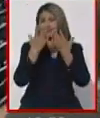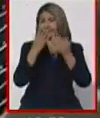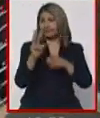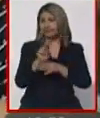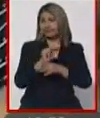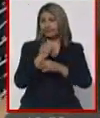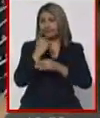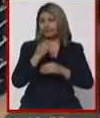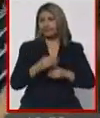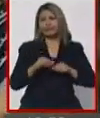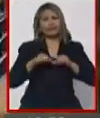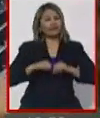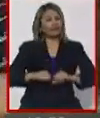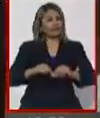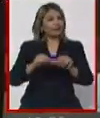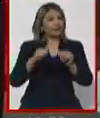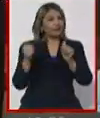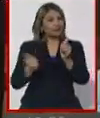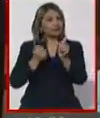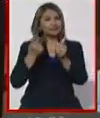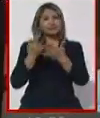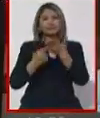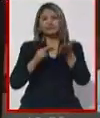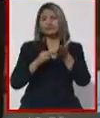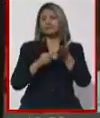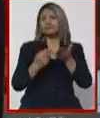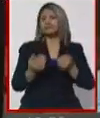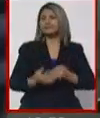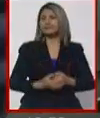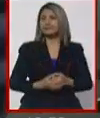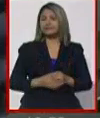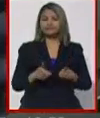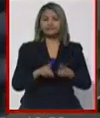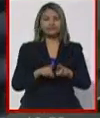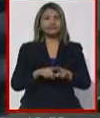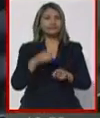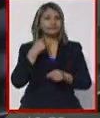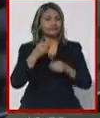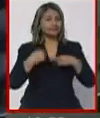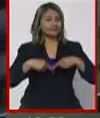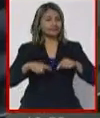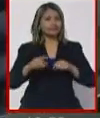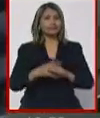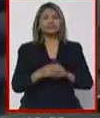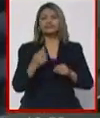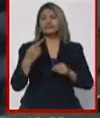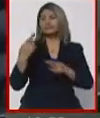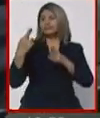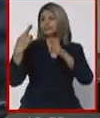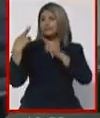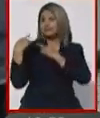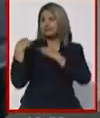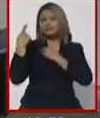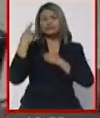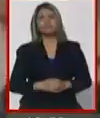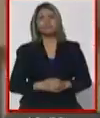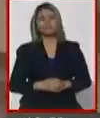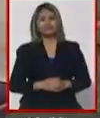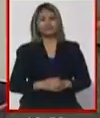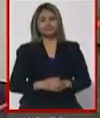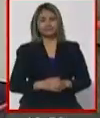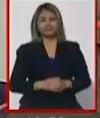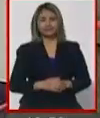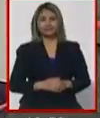La viceministra aseguró que continuará haciendo el seguimiento correspondiente a este caso. Asimismo, se dirigirá a las instancias competentes para obtener un...